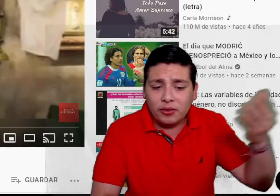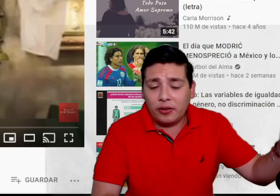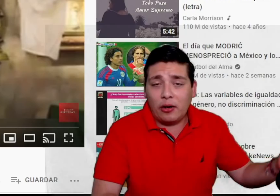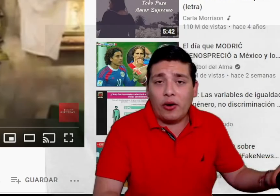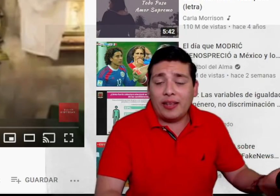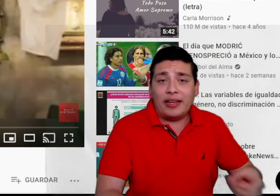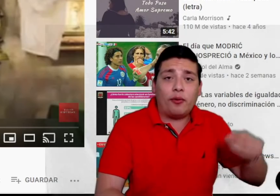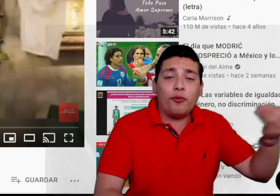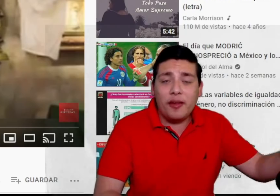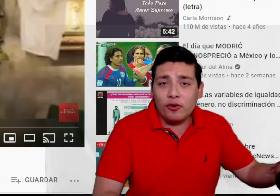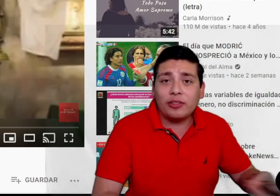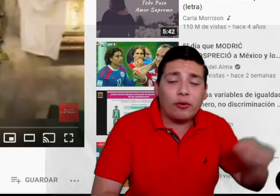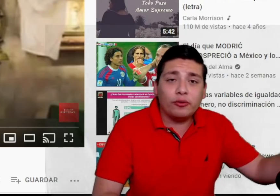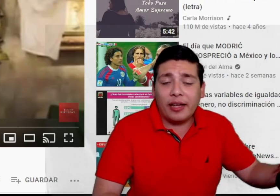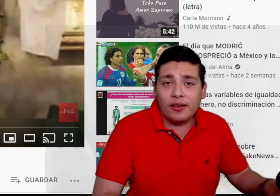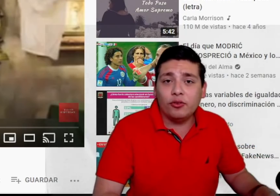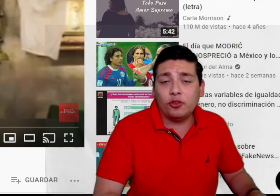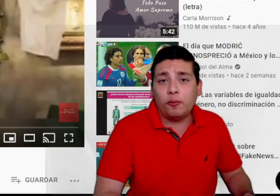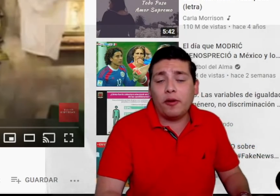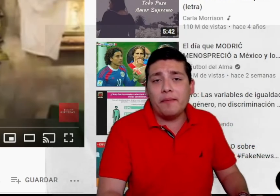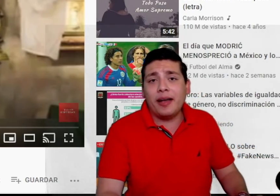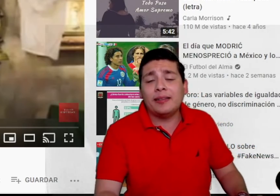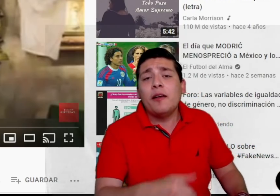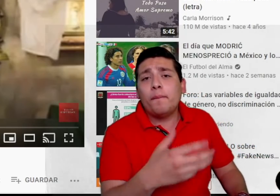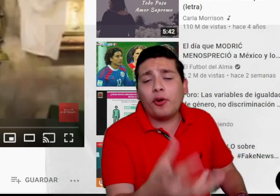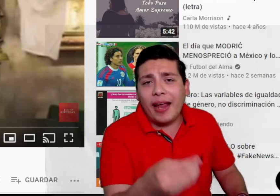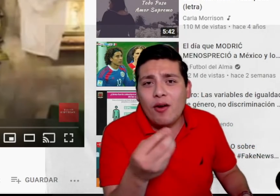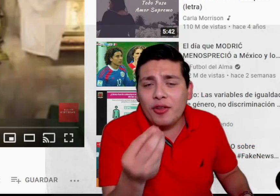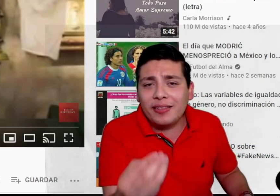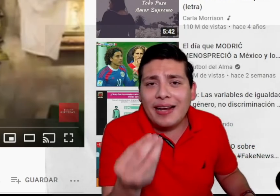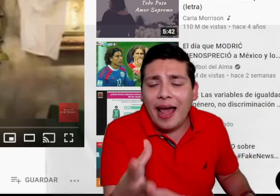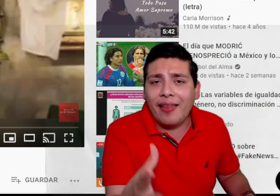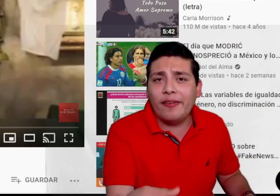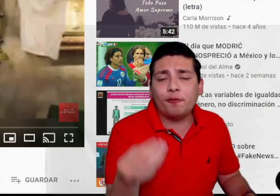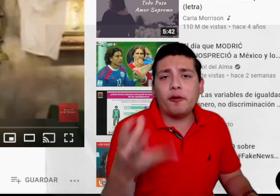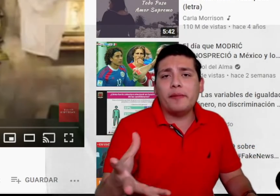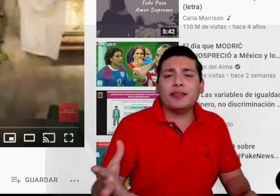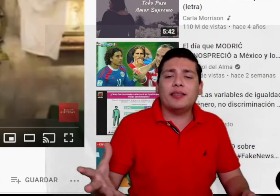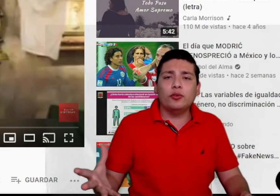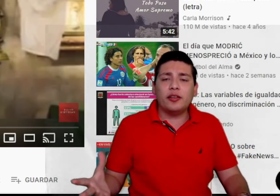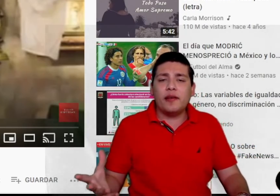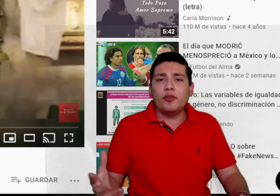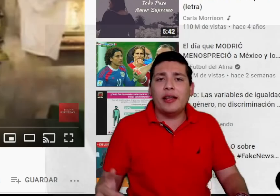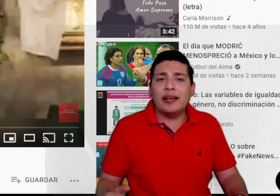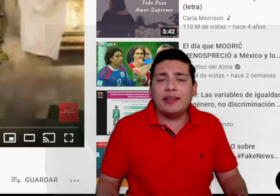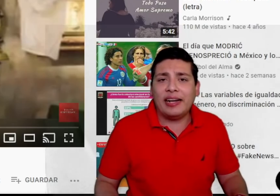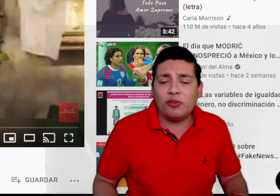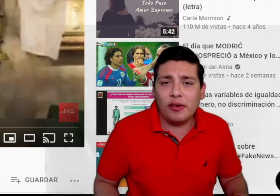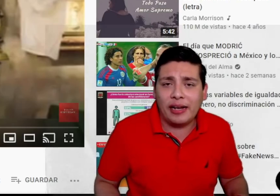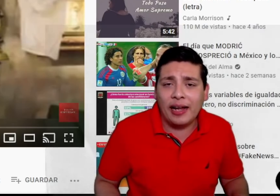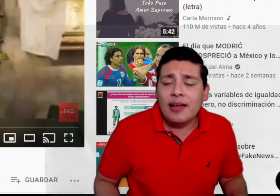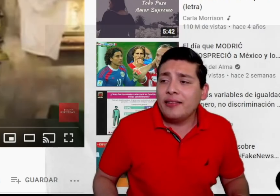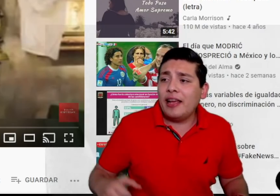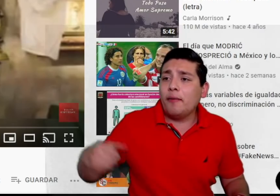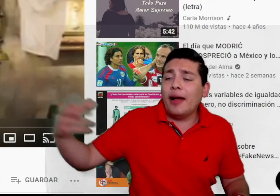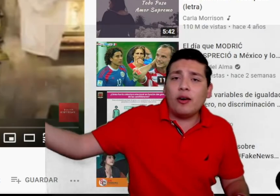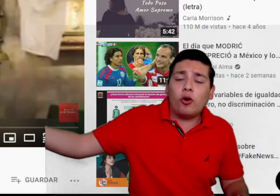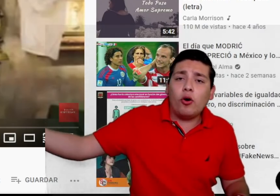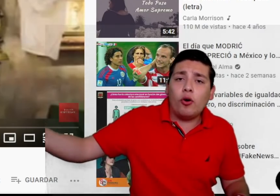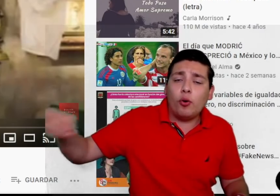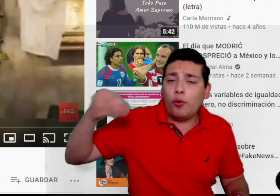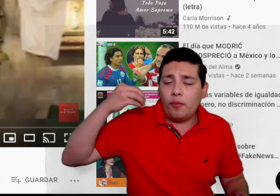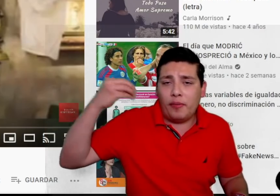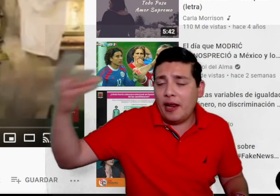personas con las que acudimos a contarles nuestros problemas. ¿Por qué no dice nada de los problemas que están sucediendo en la iglesia católica, del